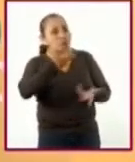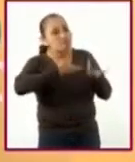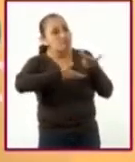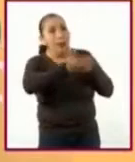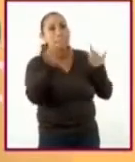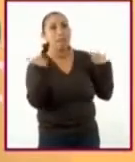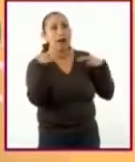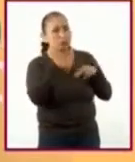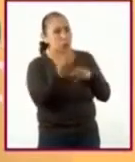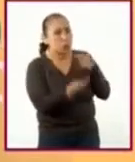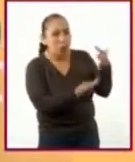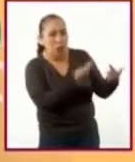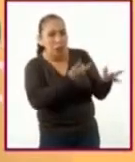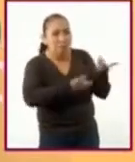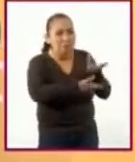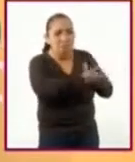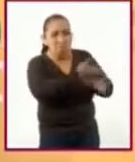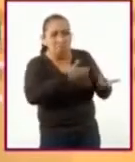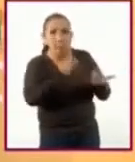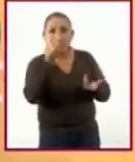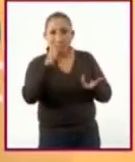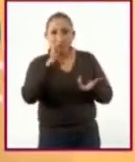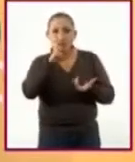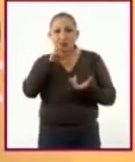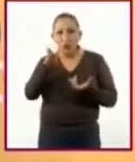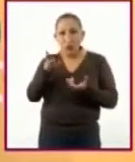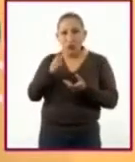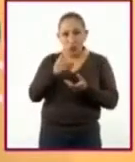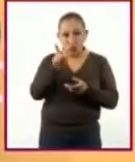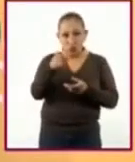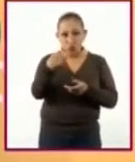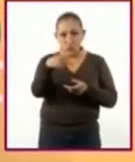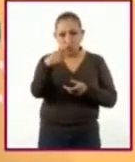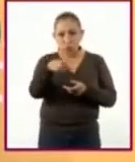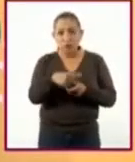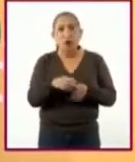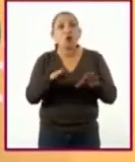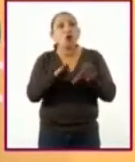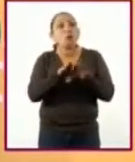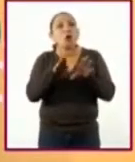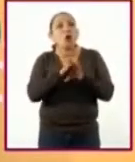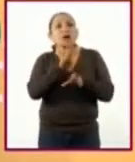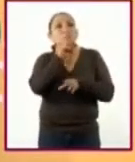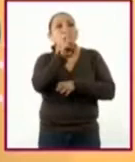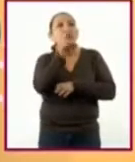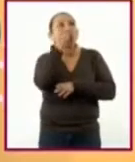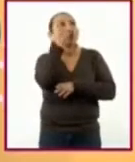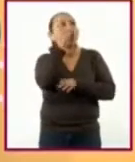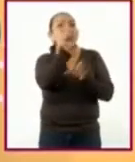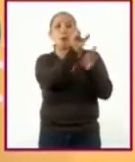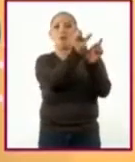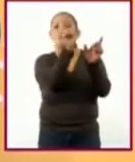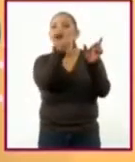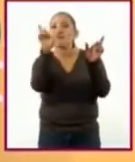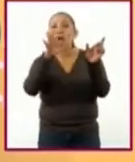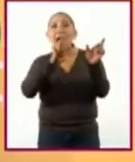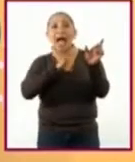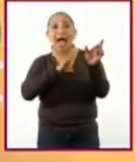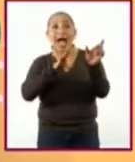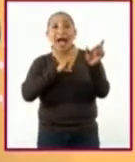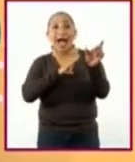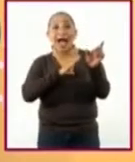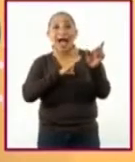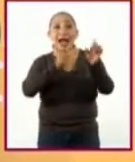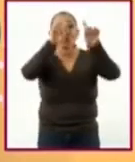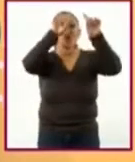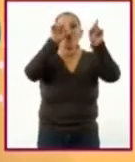su maestra o maestro con respecto a los resultados que obtengan. ¿Cómo resolverían un enunciado en el que aparezcan signos